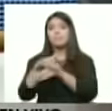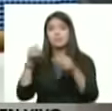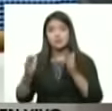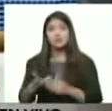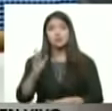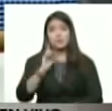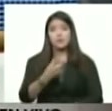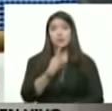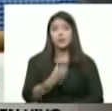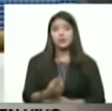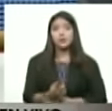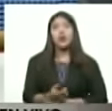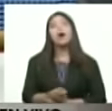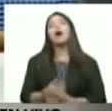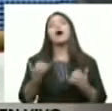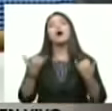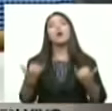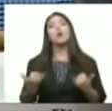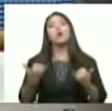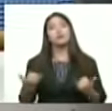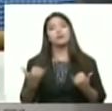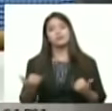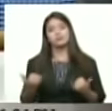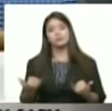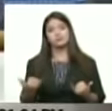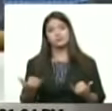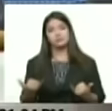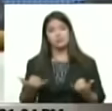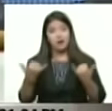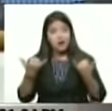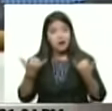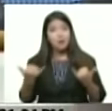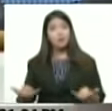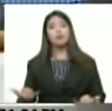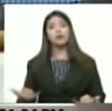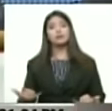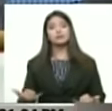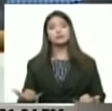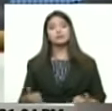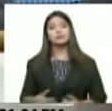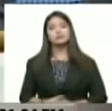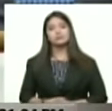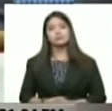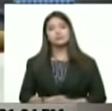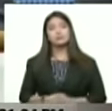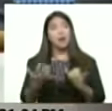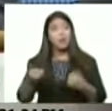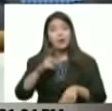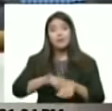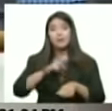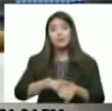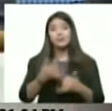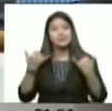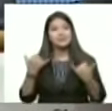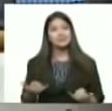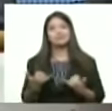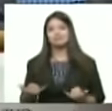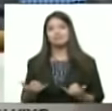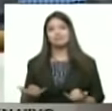Económico, es ahora, es la hora y es ahora, es el momento, es el